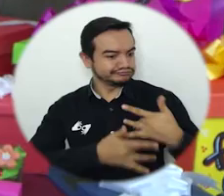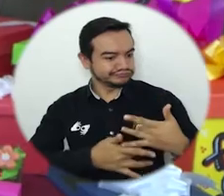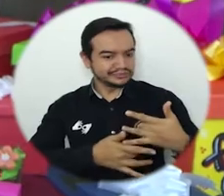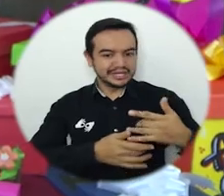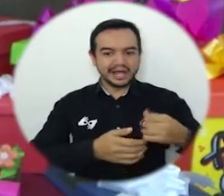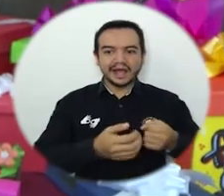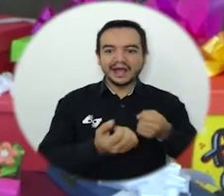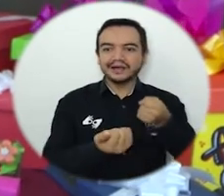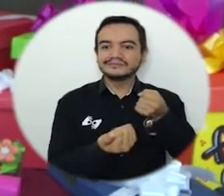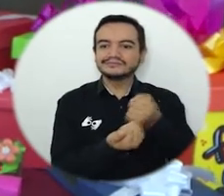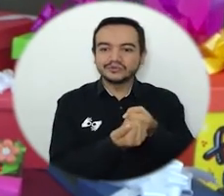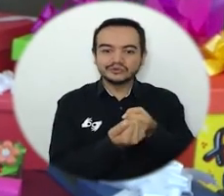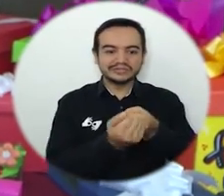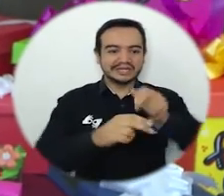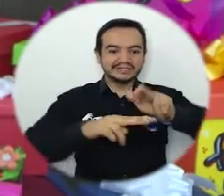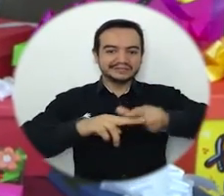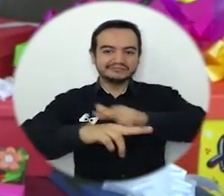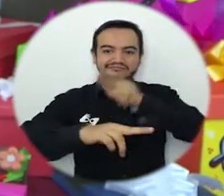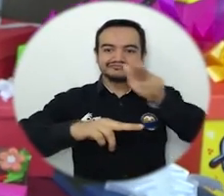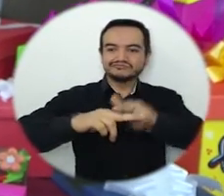se motiven